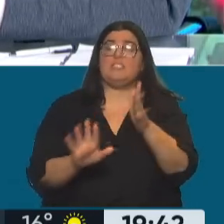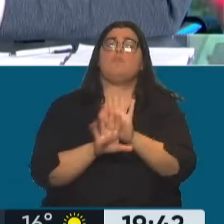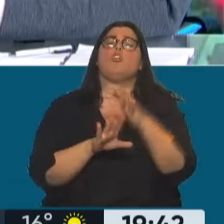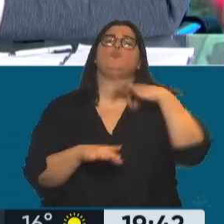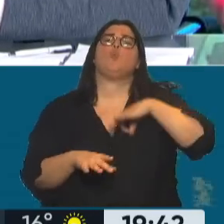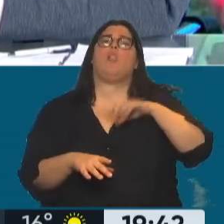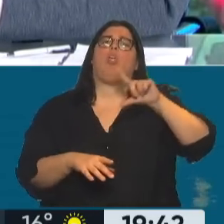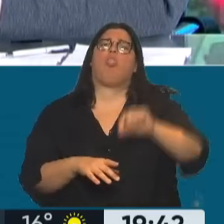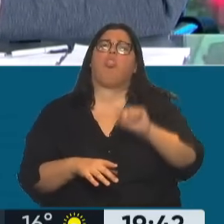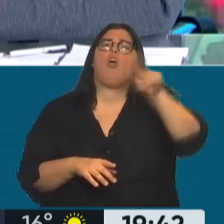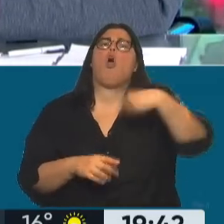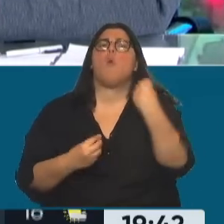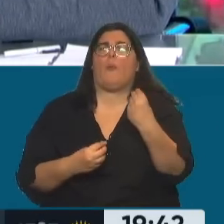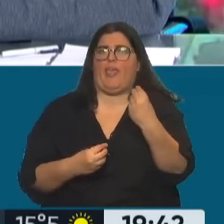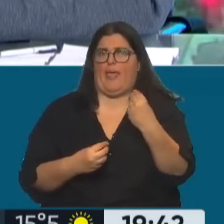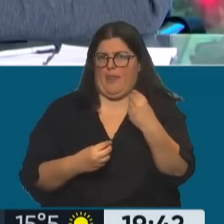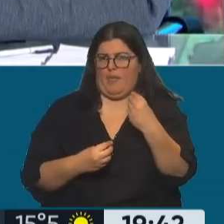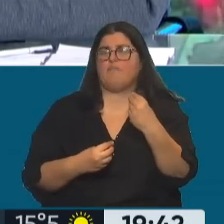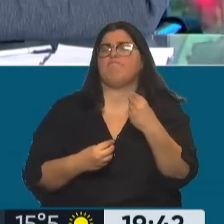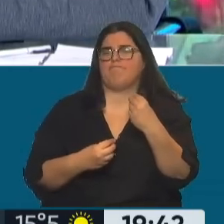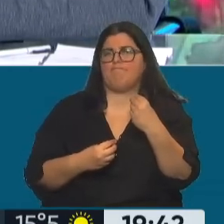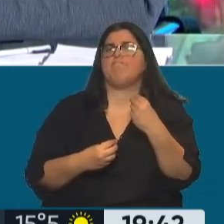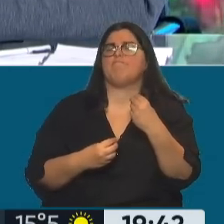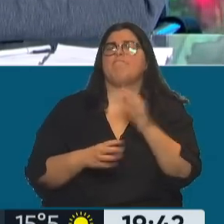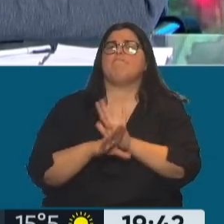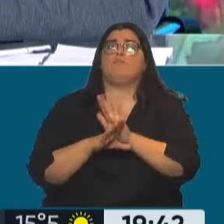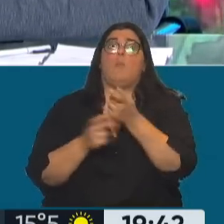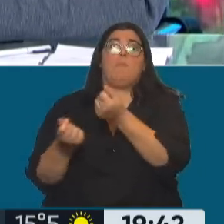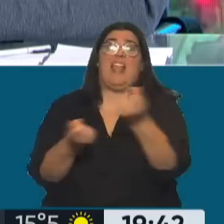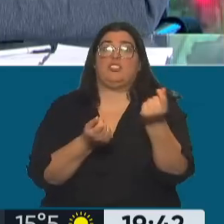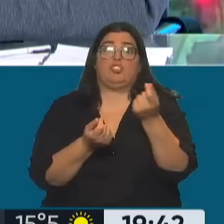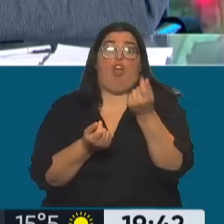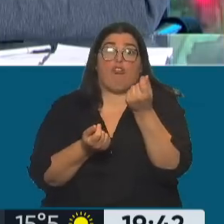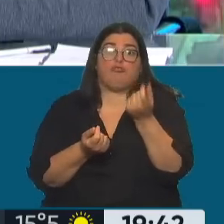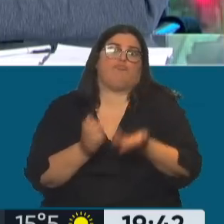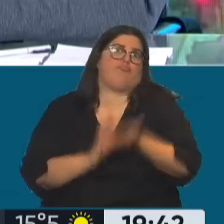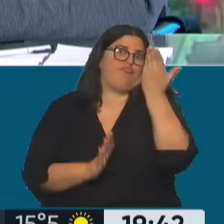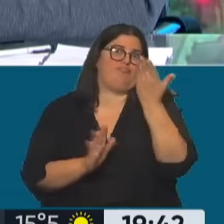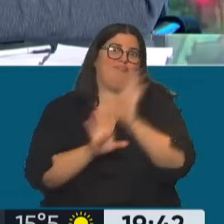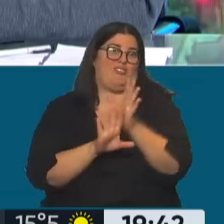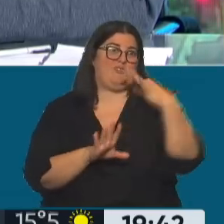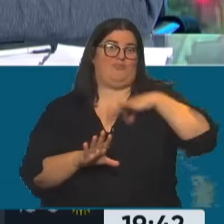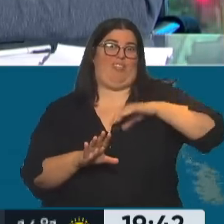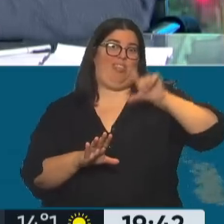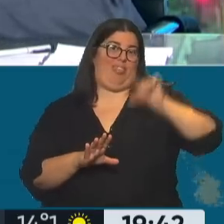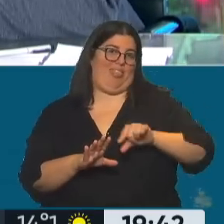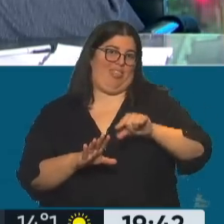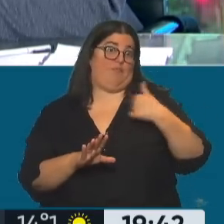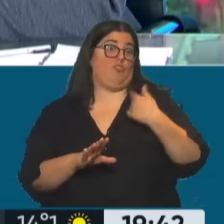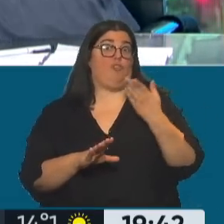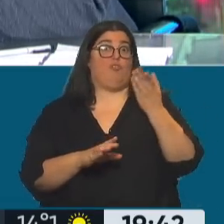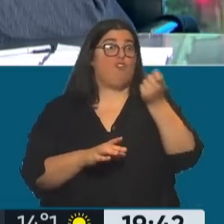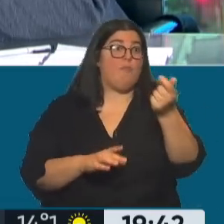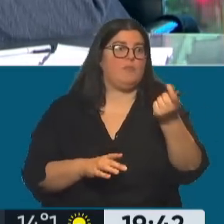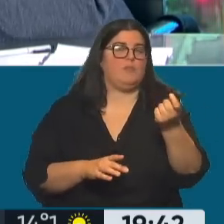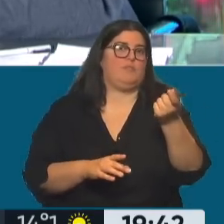refleja obviamente como correlato, tiene un incremento de los precios. Si yo pierdo poder adquisitivo, porque cuando vaya a comprar va a valer menos. Yo